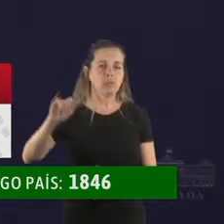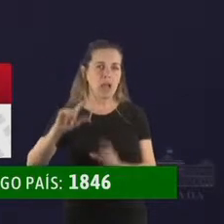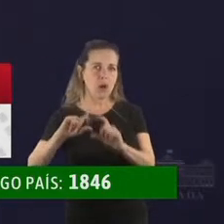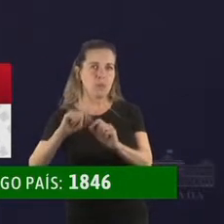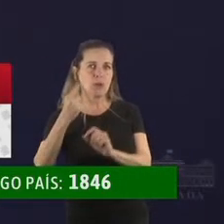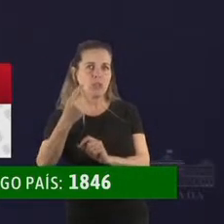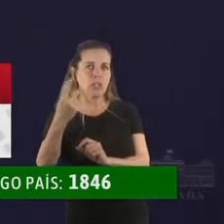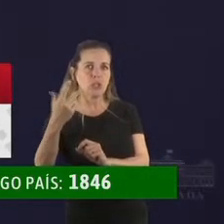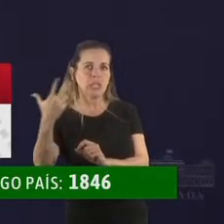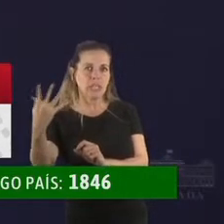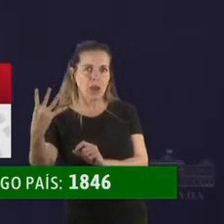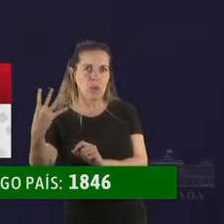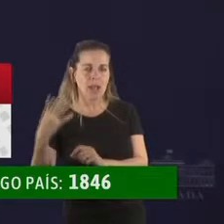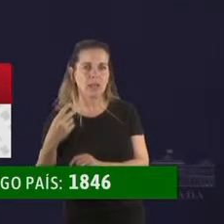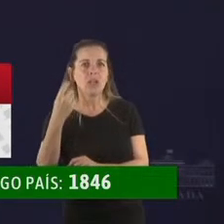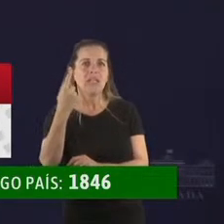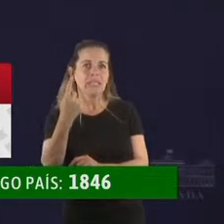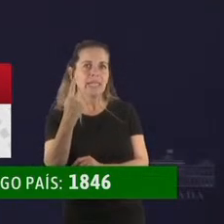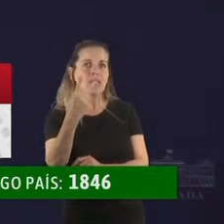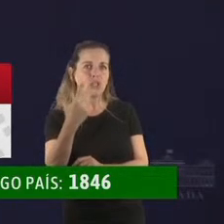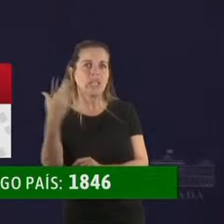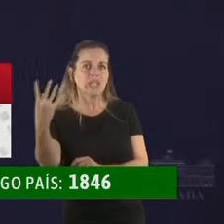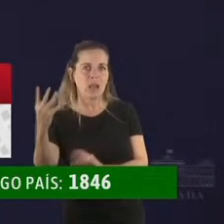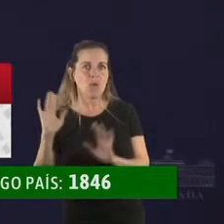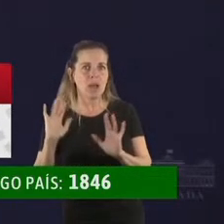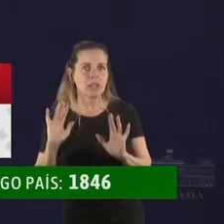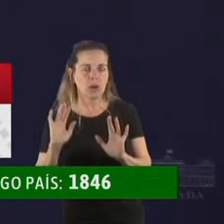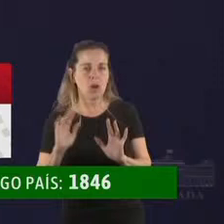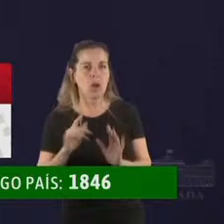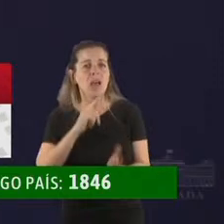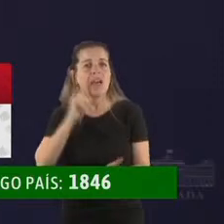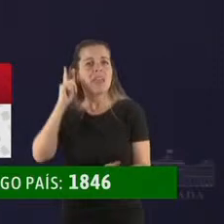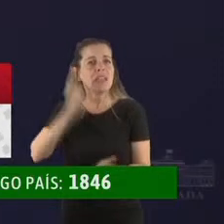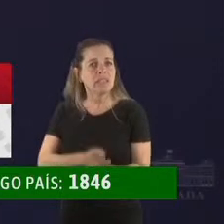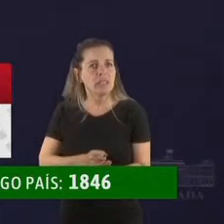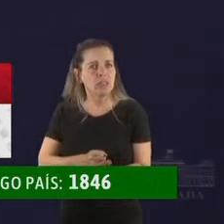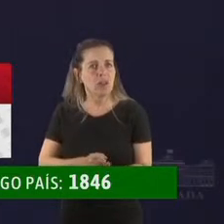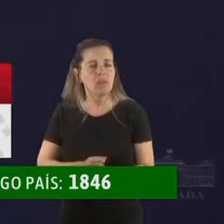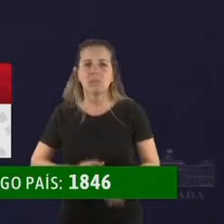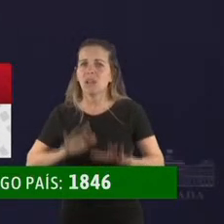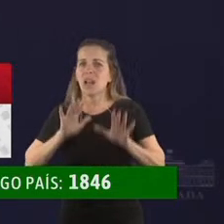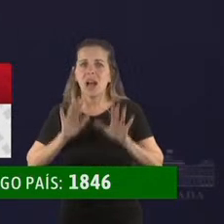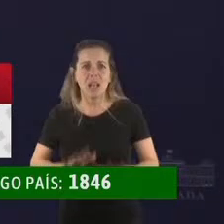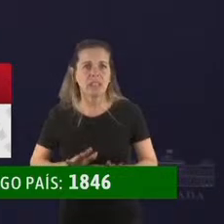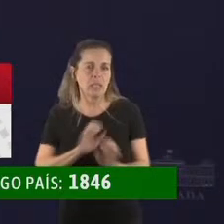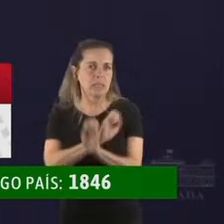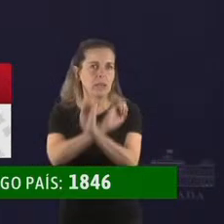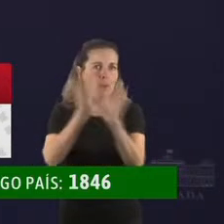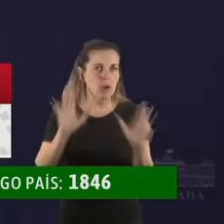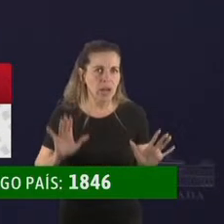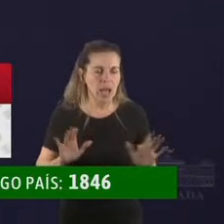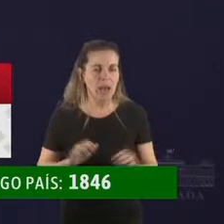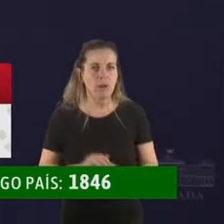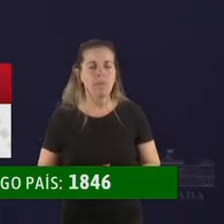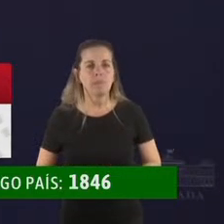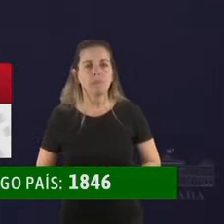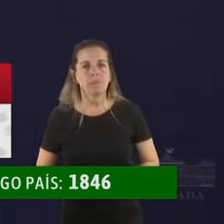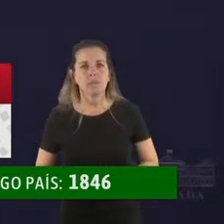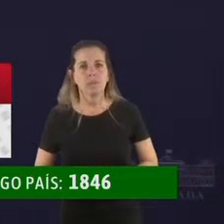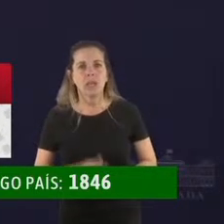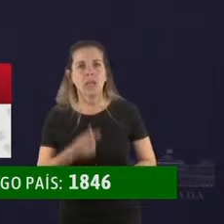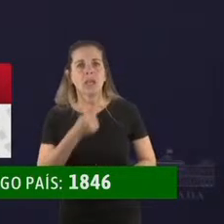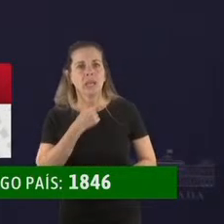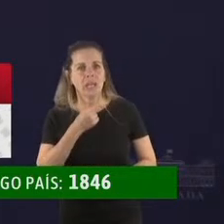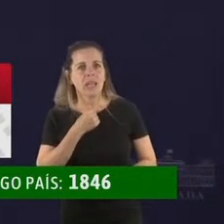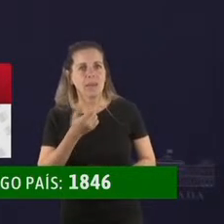plan social la decisión es concreta queremos Por supuesto que aquel que